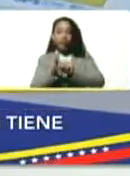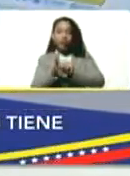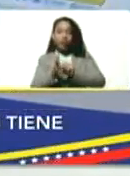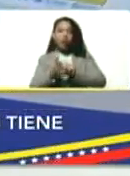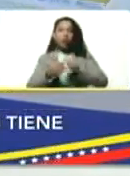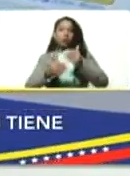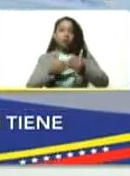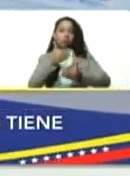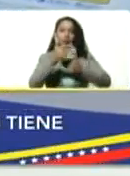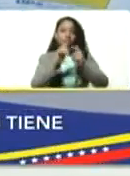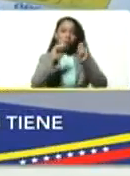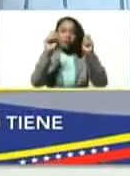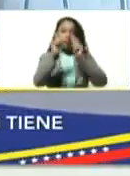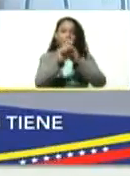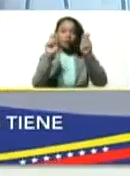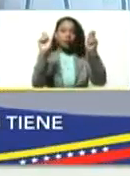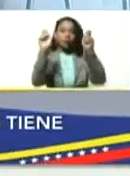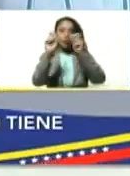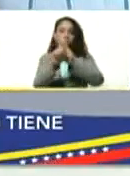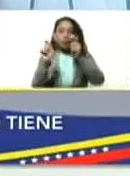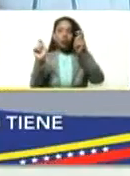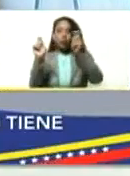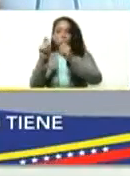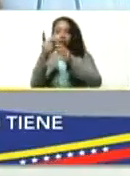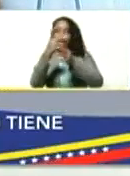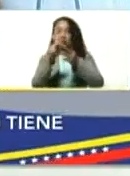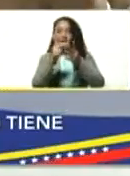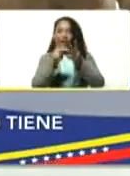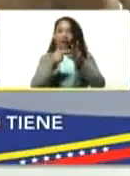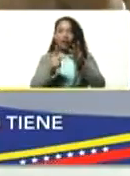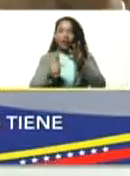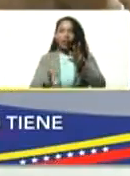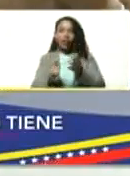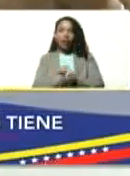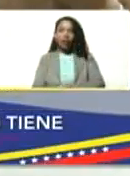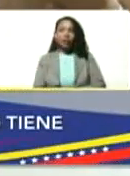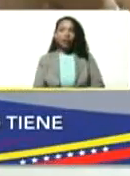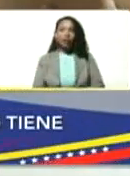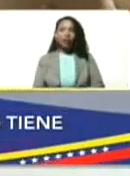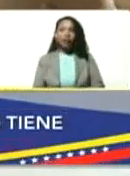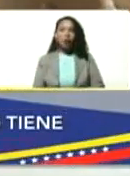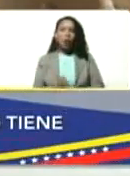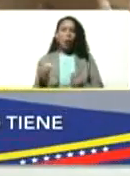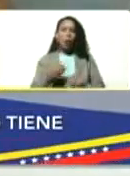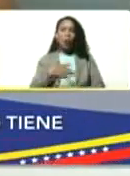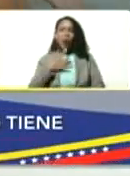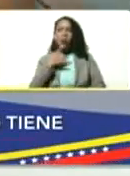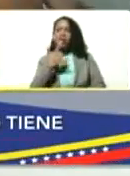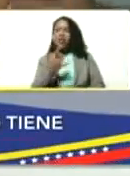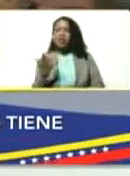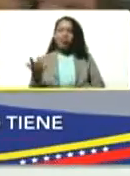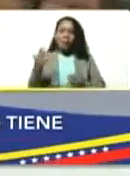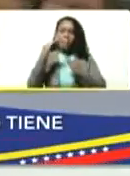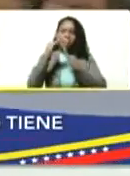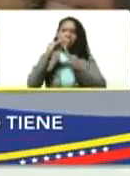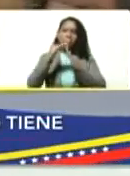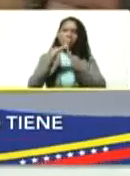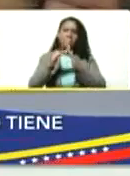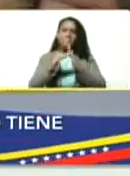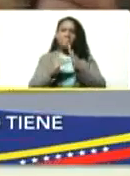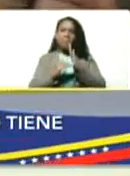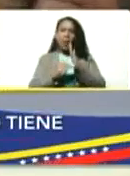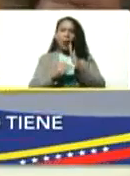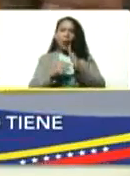fueron evolucionando esa variante, digamos, ¿cómo pudiéramos llamarla?